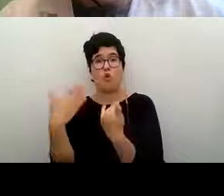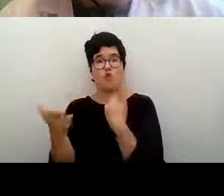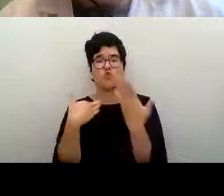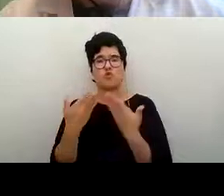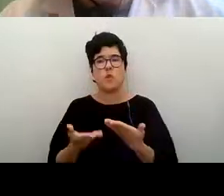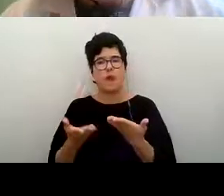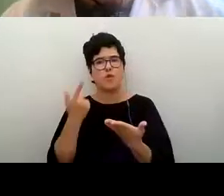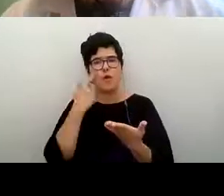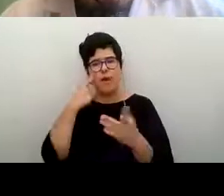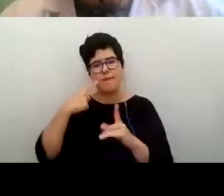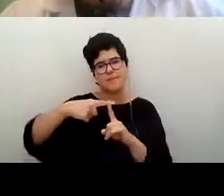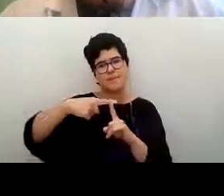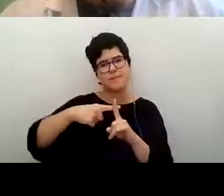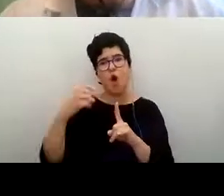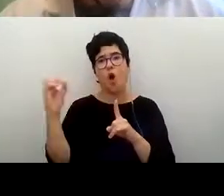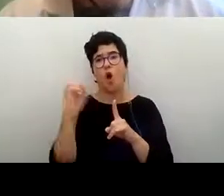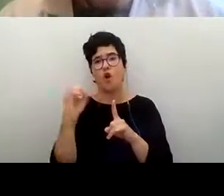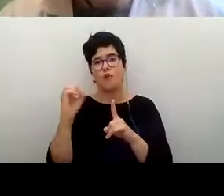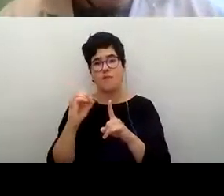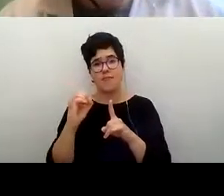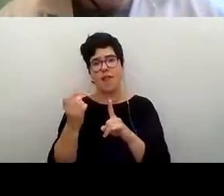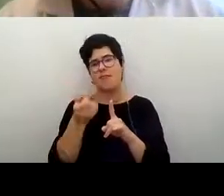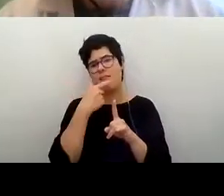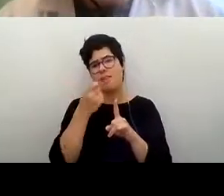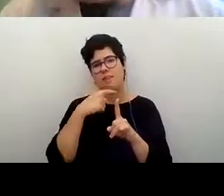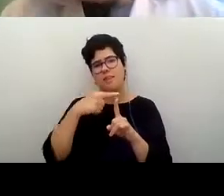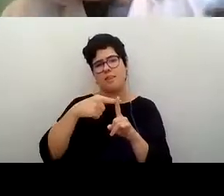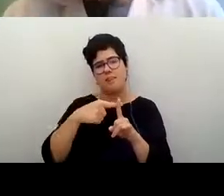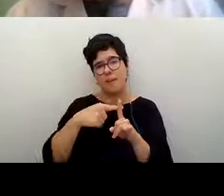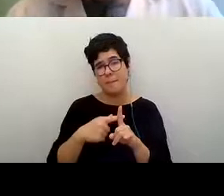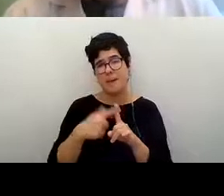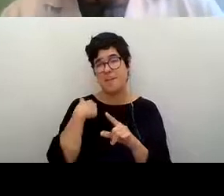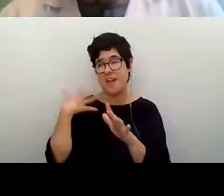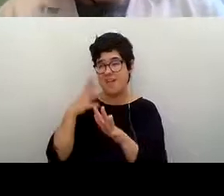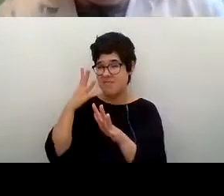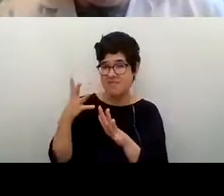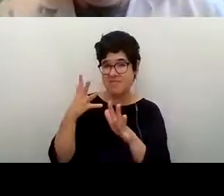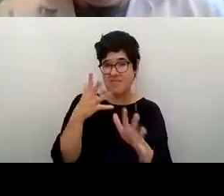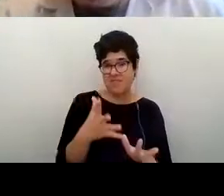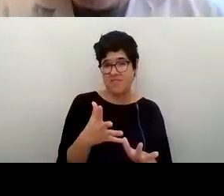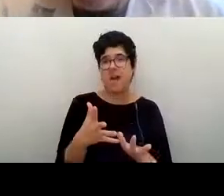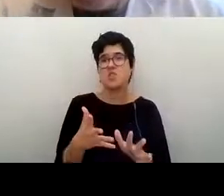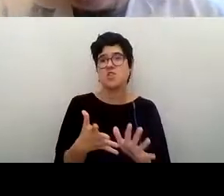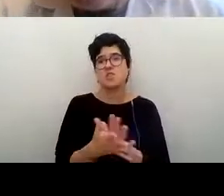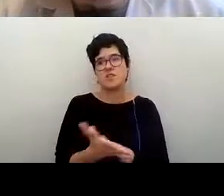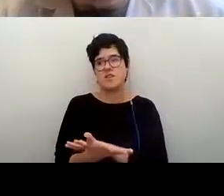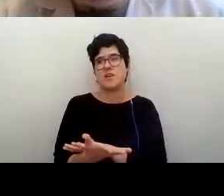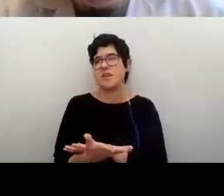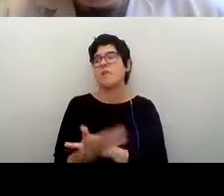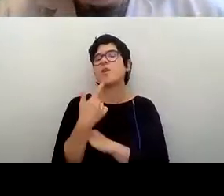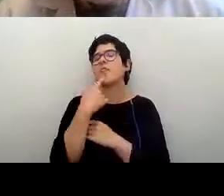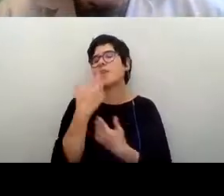orfidal que llevan personas que llevan 10, 15 años con su orfidal, por dar una marca comercial, ¿no?, que quizás sea la más